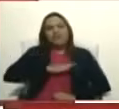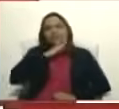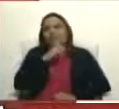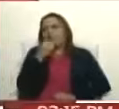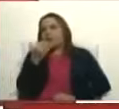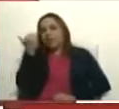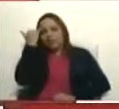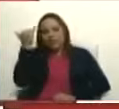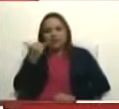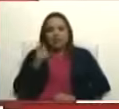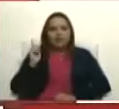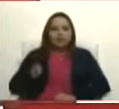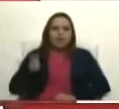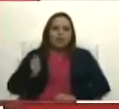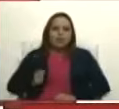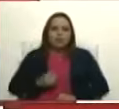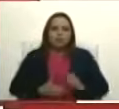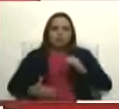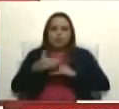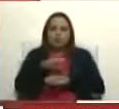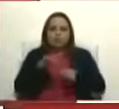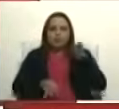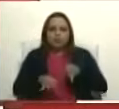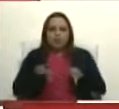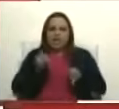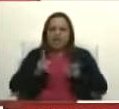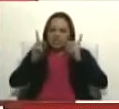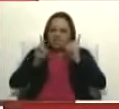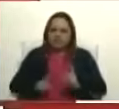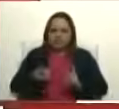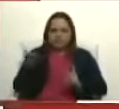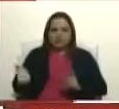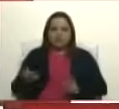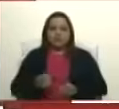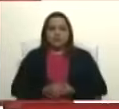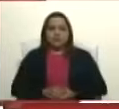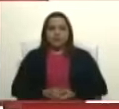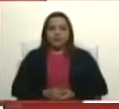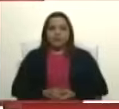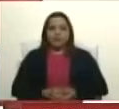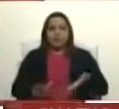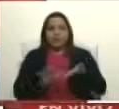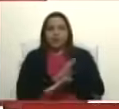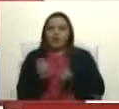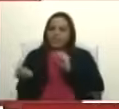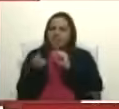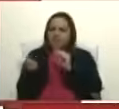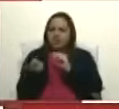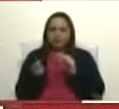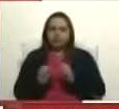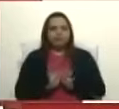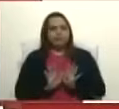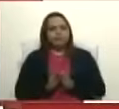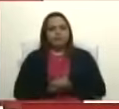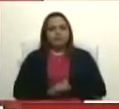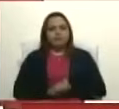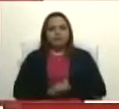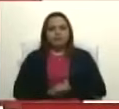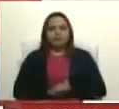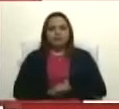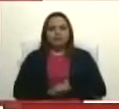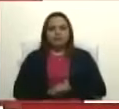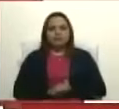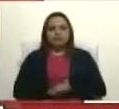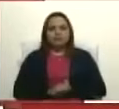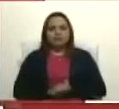y del TCJS que tomó esa decisión. Y con respecto al diálogo, mira,